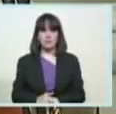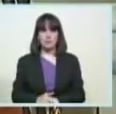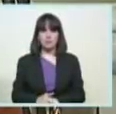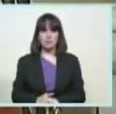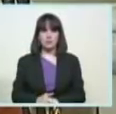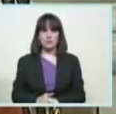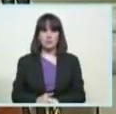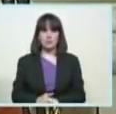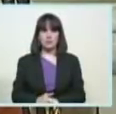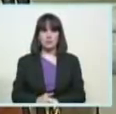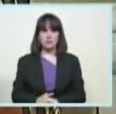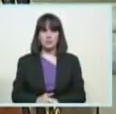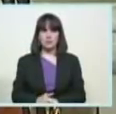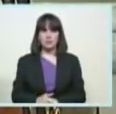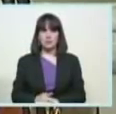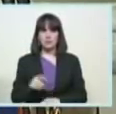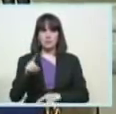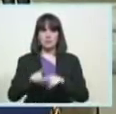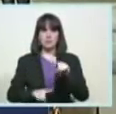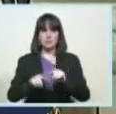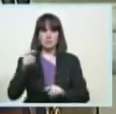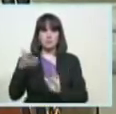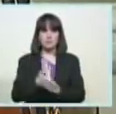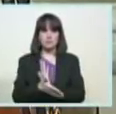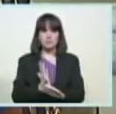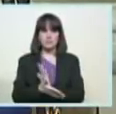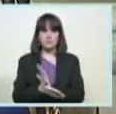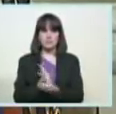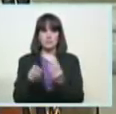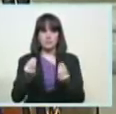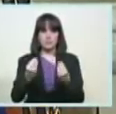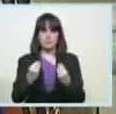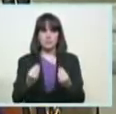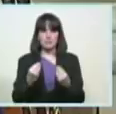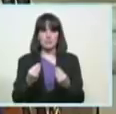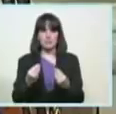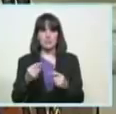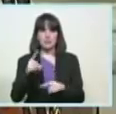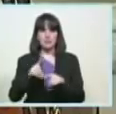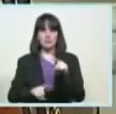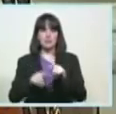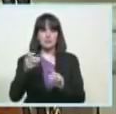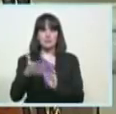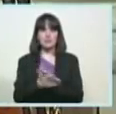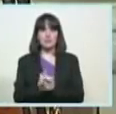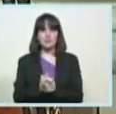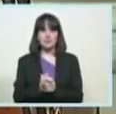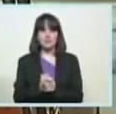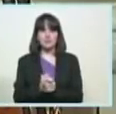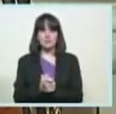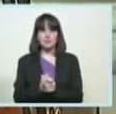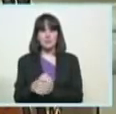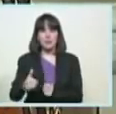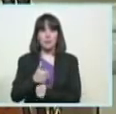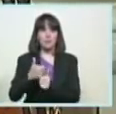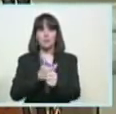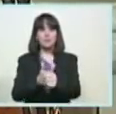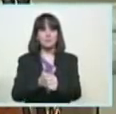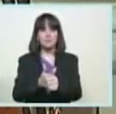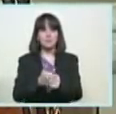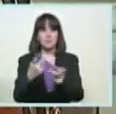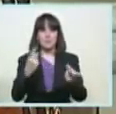y la persecución financiera llegó ahora a más mucho más la persecución